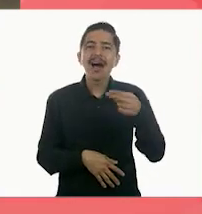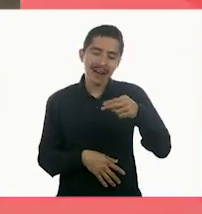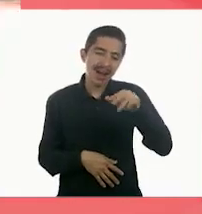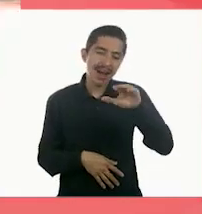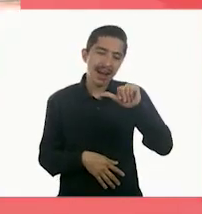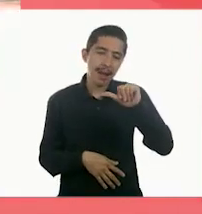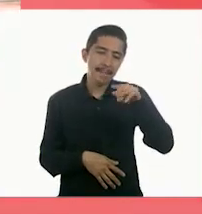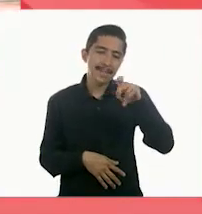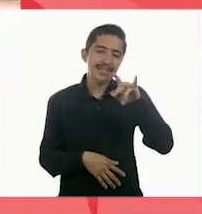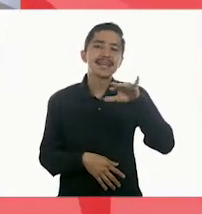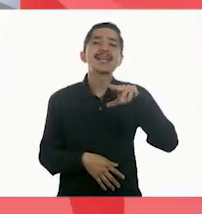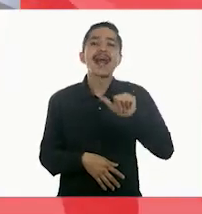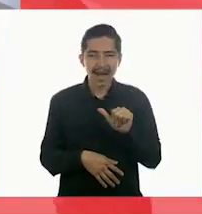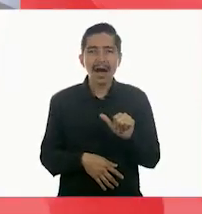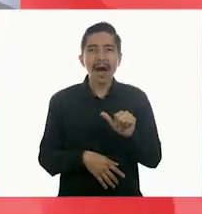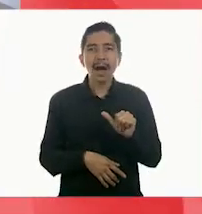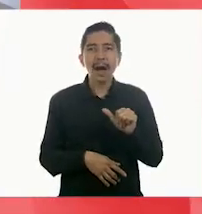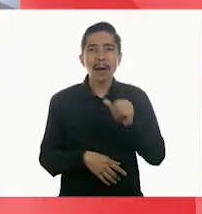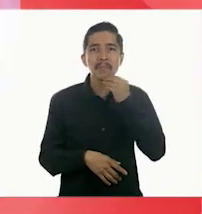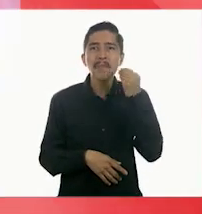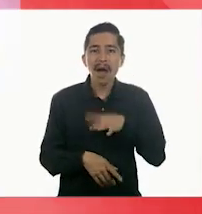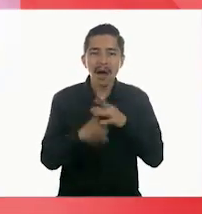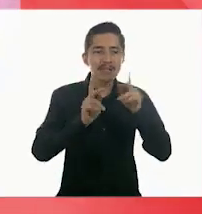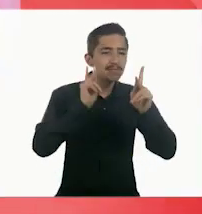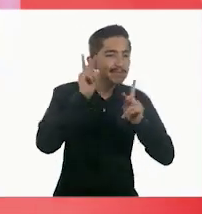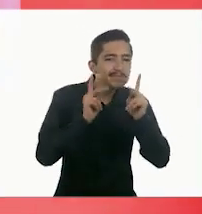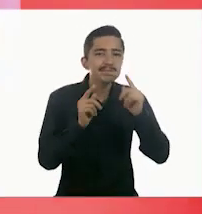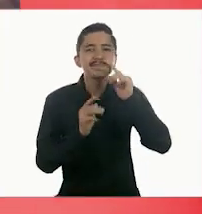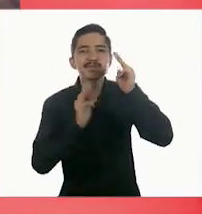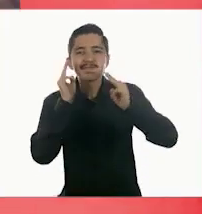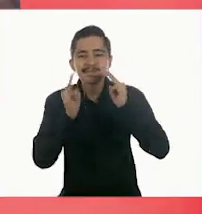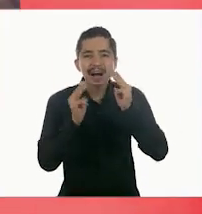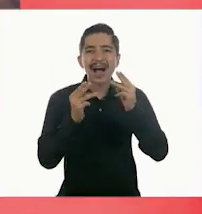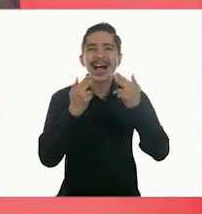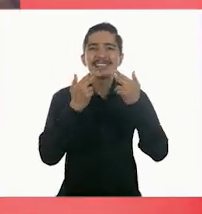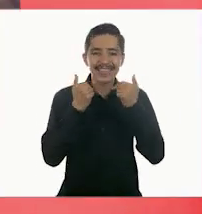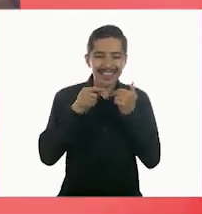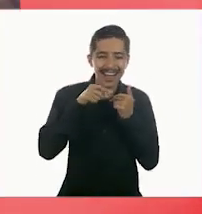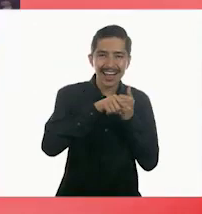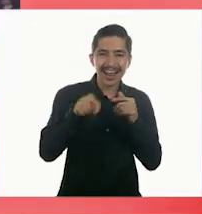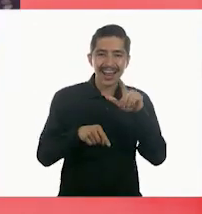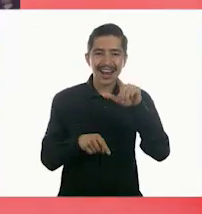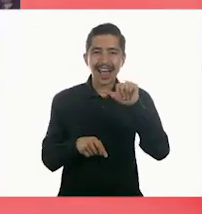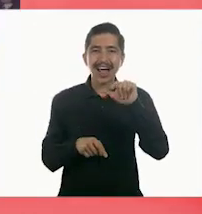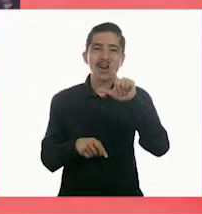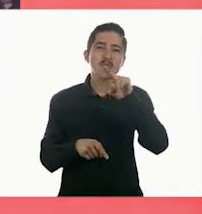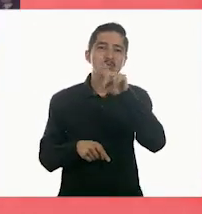un recorrido fantástico y muy ilustrativo por la Hacienda La Luz.